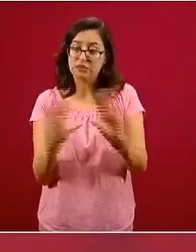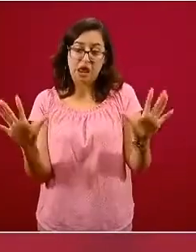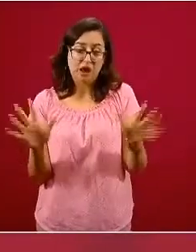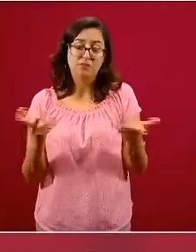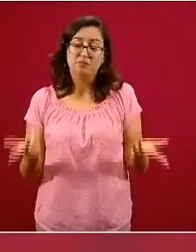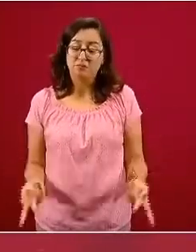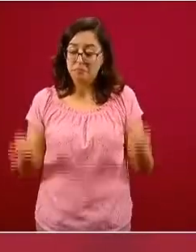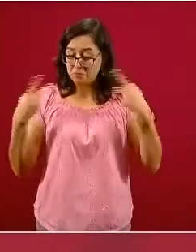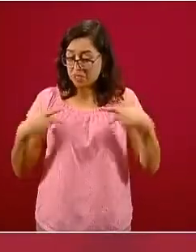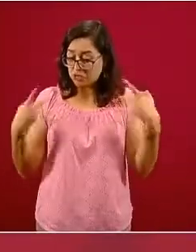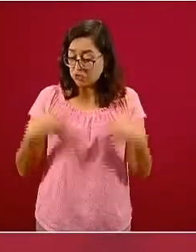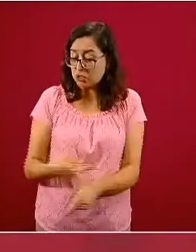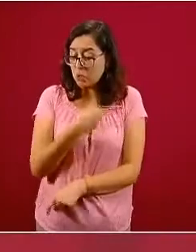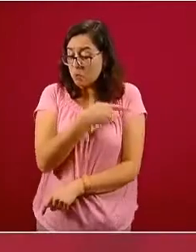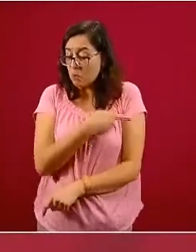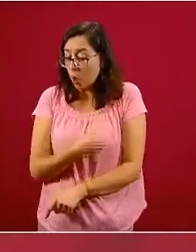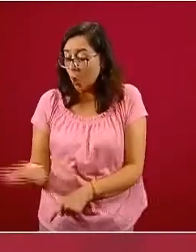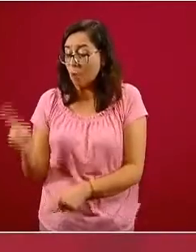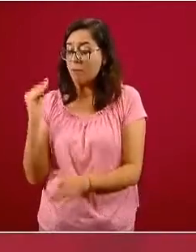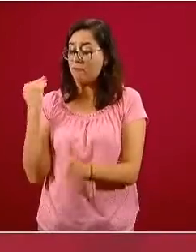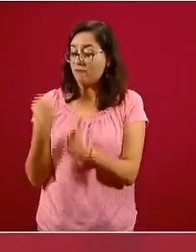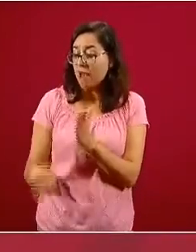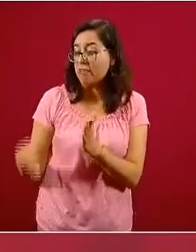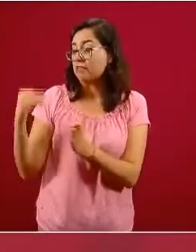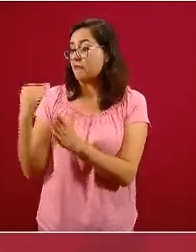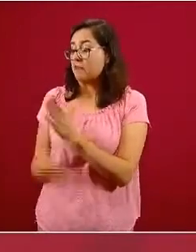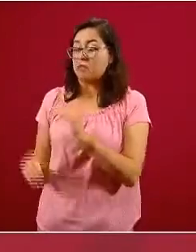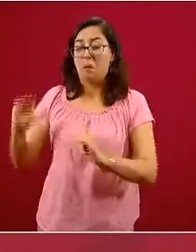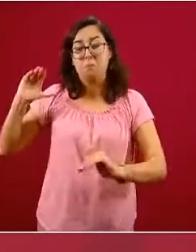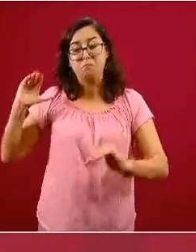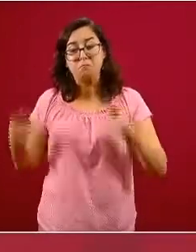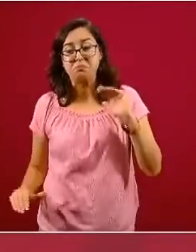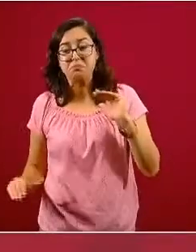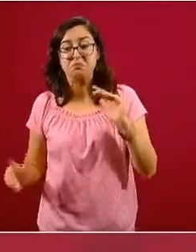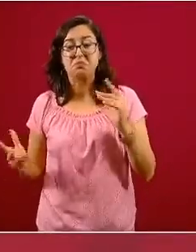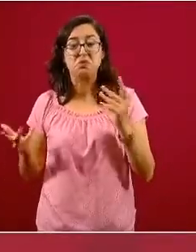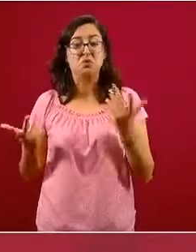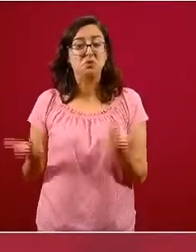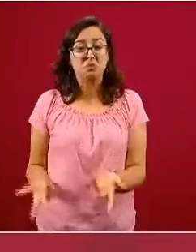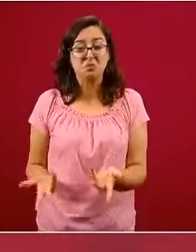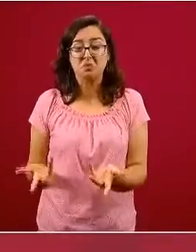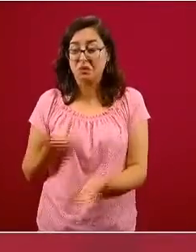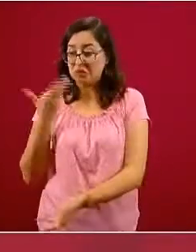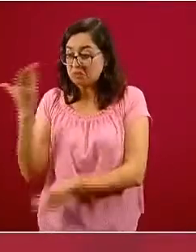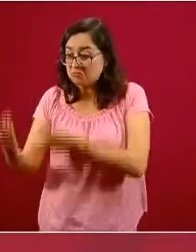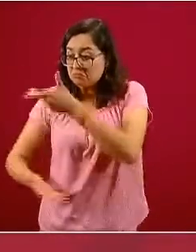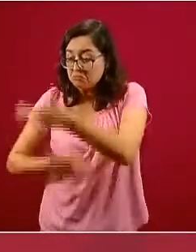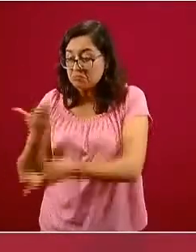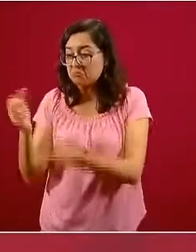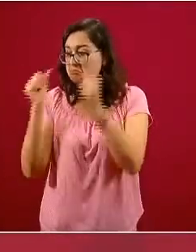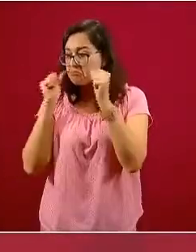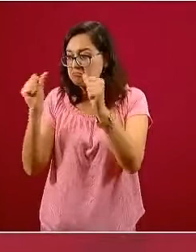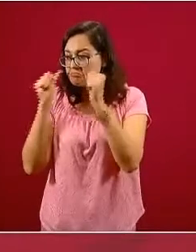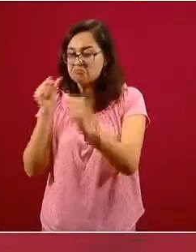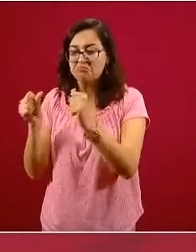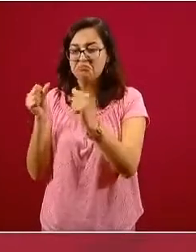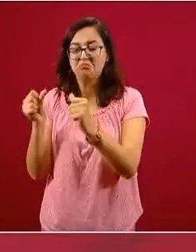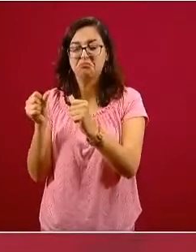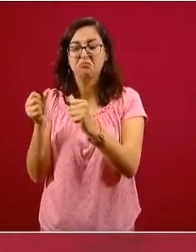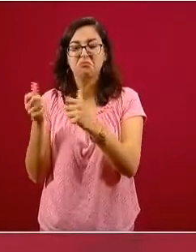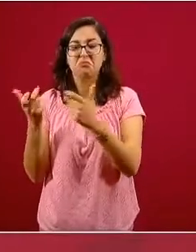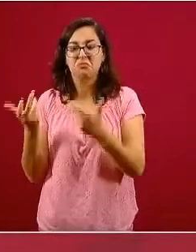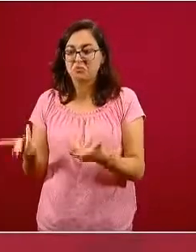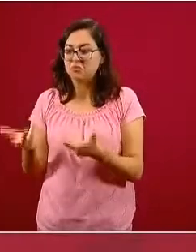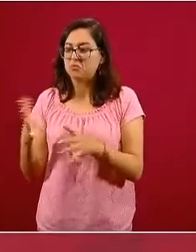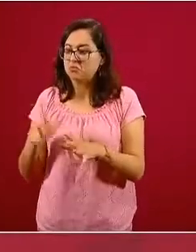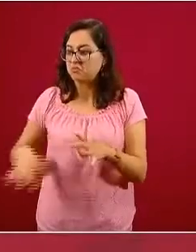pobreza, la carencia, la injusticia social, la falta de servicios que garanticen